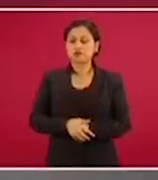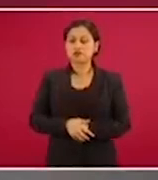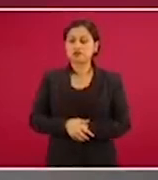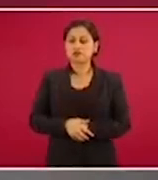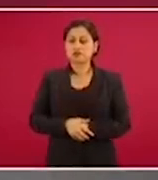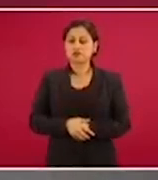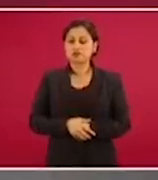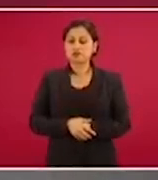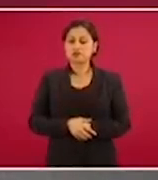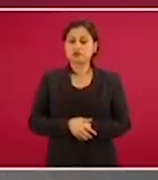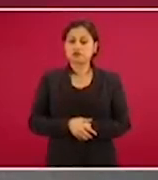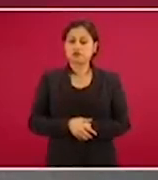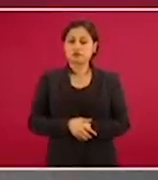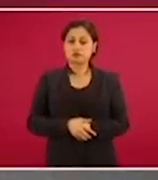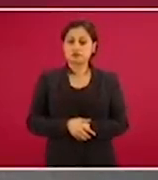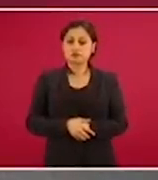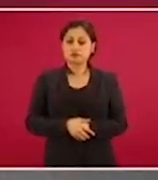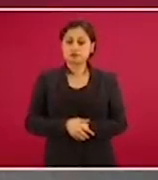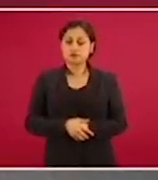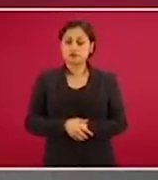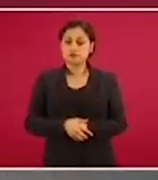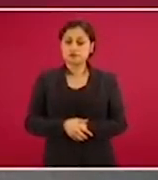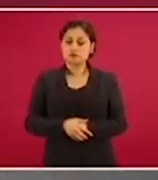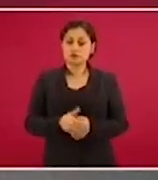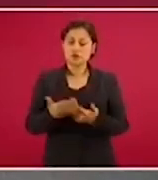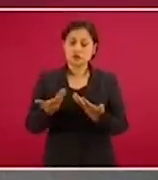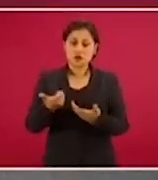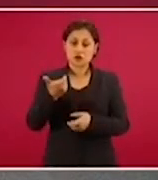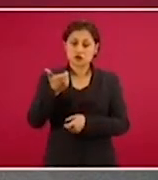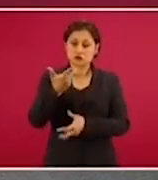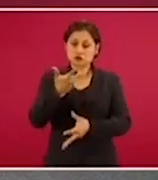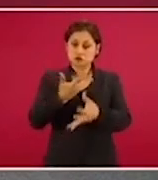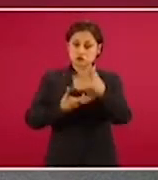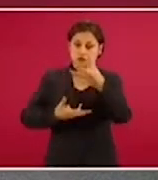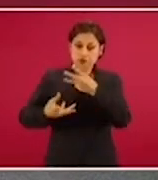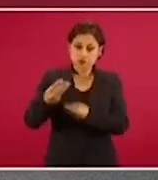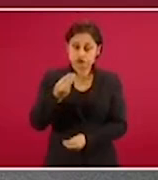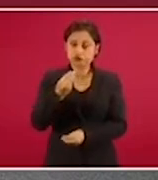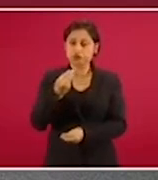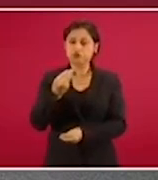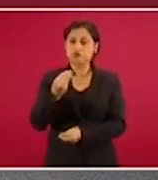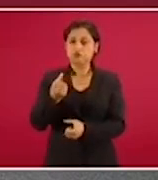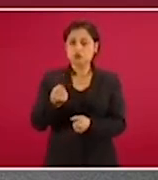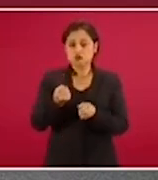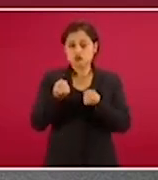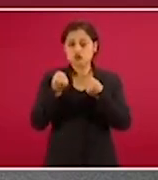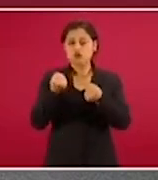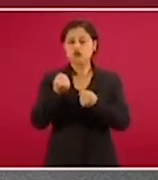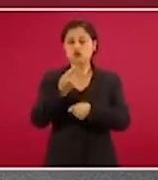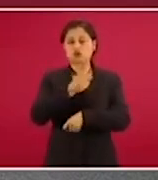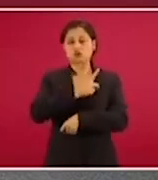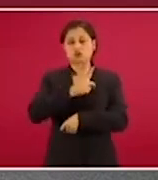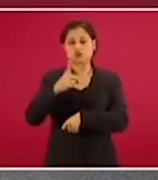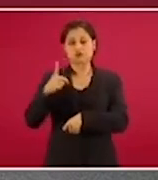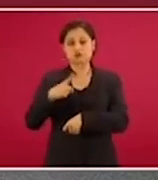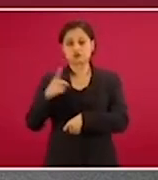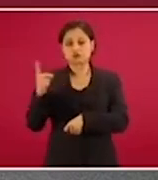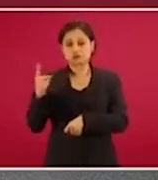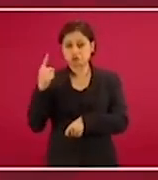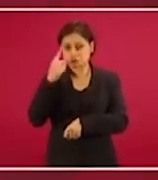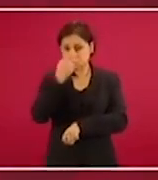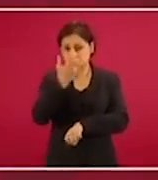fortalecer las finanzas en Estados Unidos, es decir, disponer de